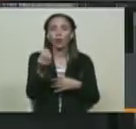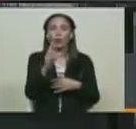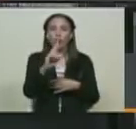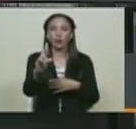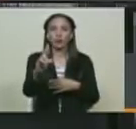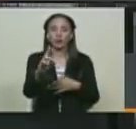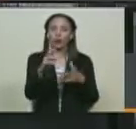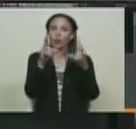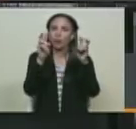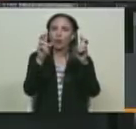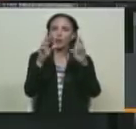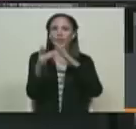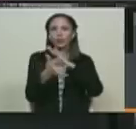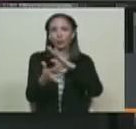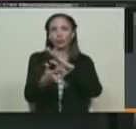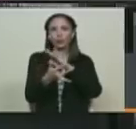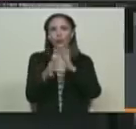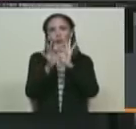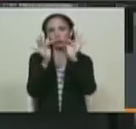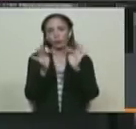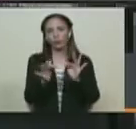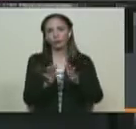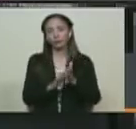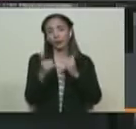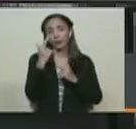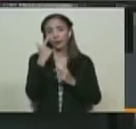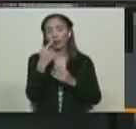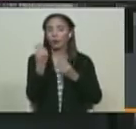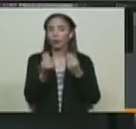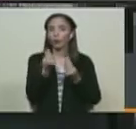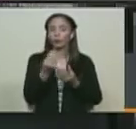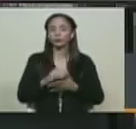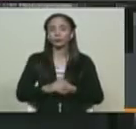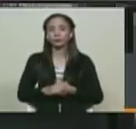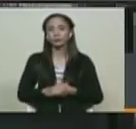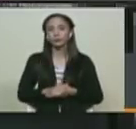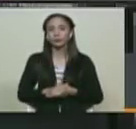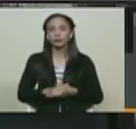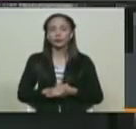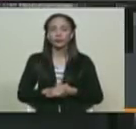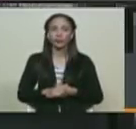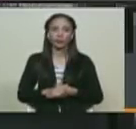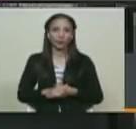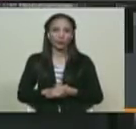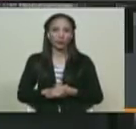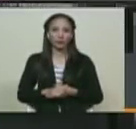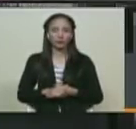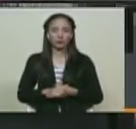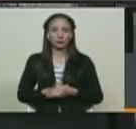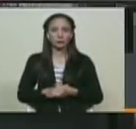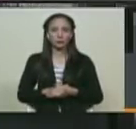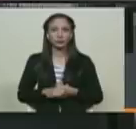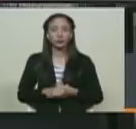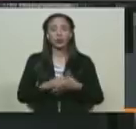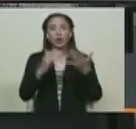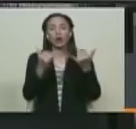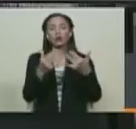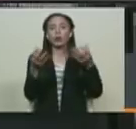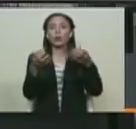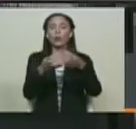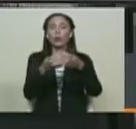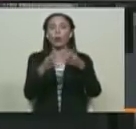BQR, su aplicación. Que verle la cara a conseguir, Pedro, te felicito. Y a todo el equipo, al Estado Mayor de la